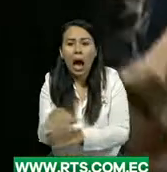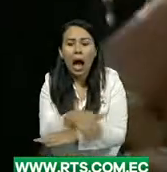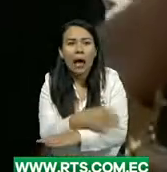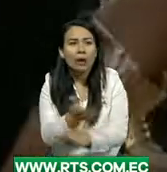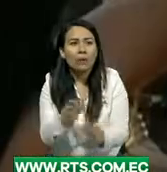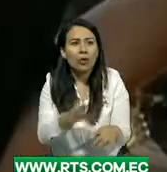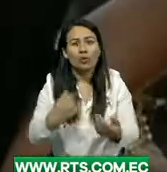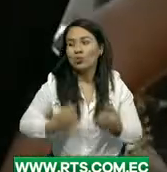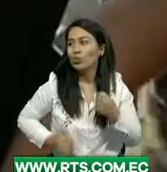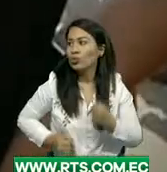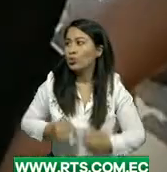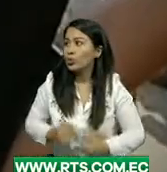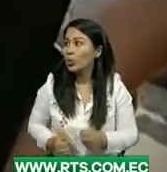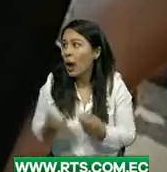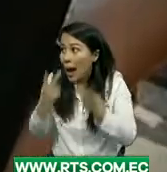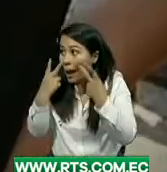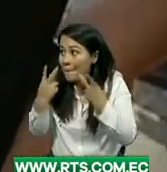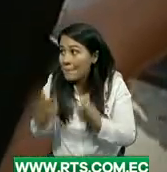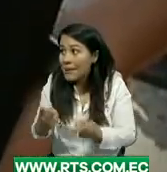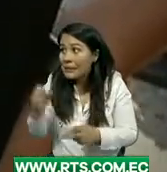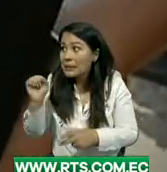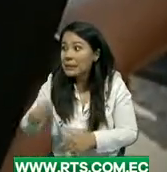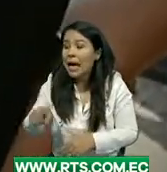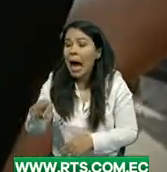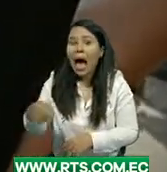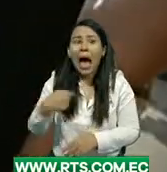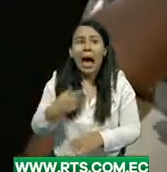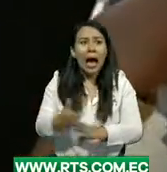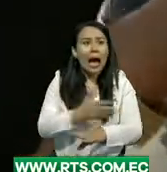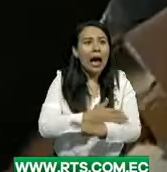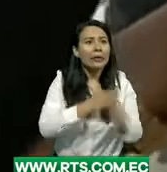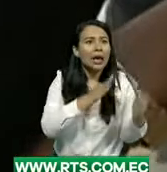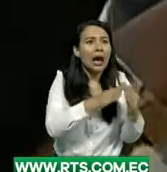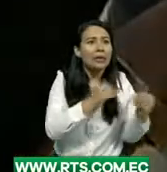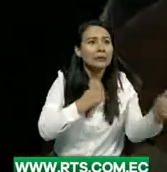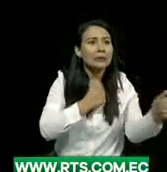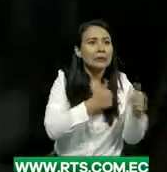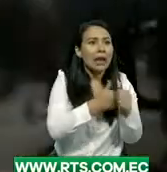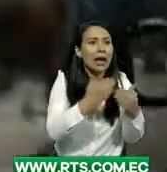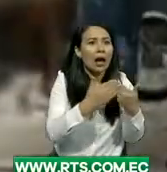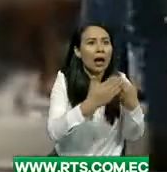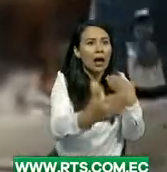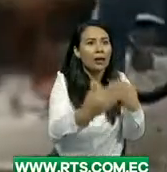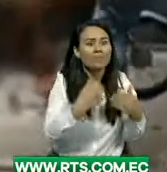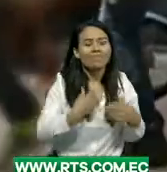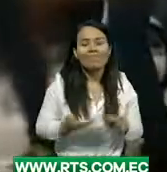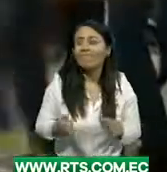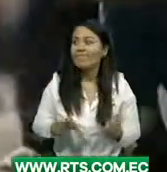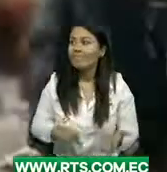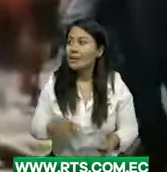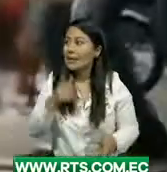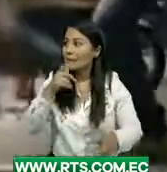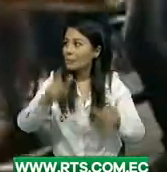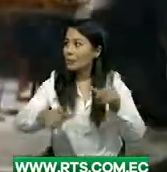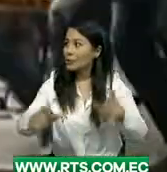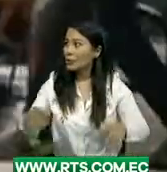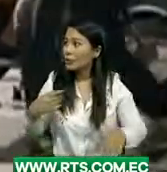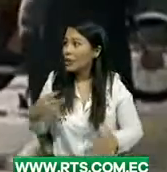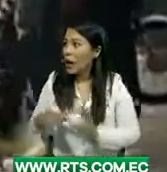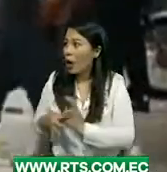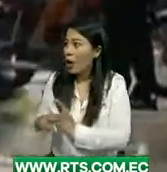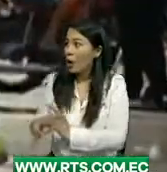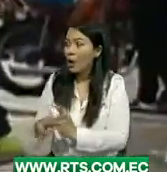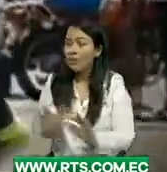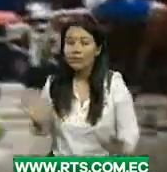rape y acaba de confirmar que es su vecino el que está fallecido sigue al frente mi caso el cadáver fue levantado en presencia de ciudadanos que estaban